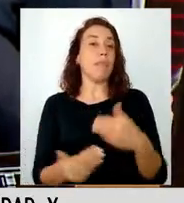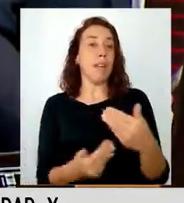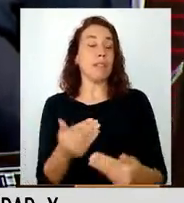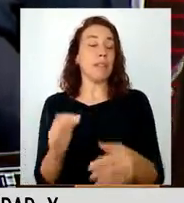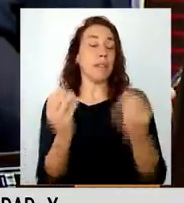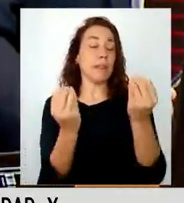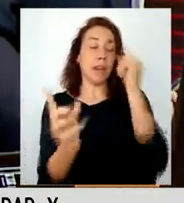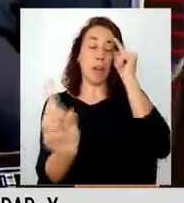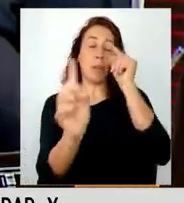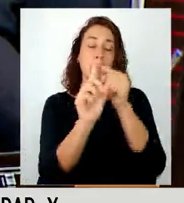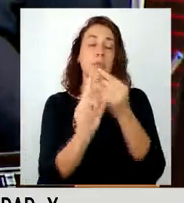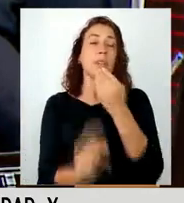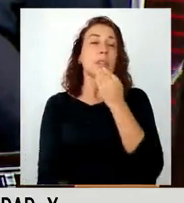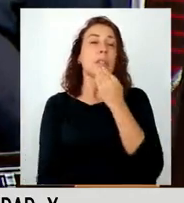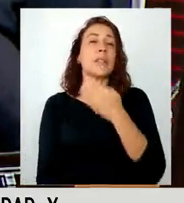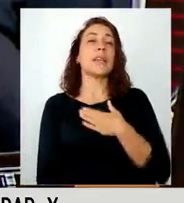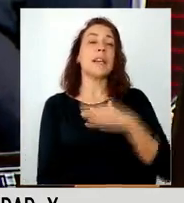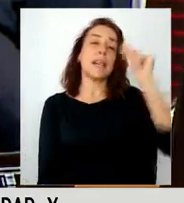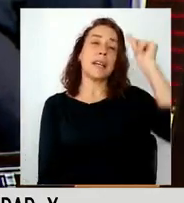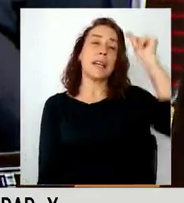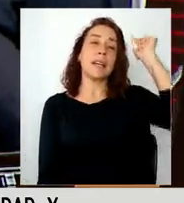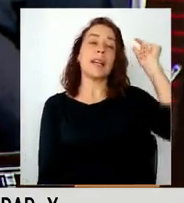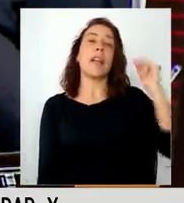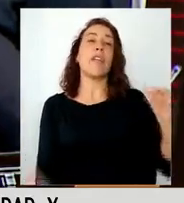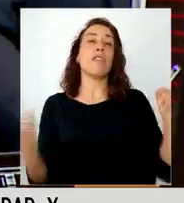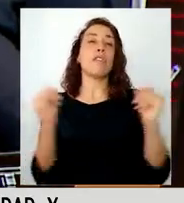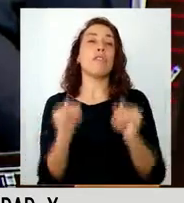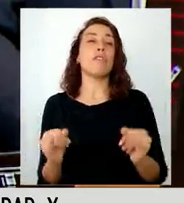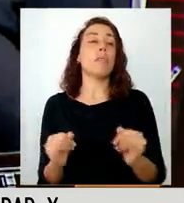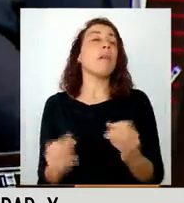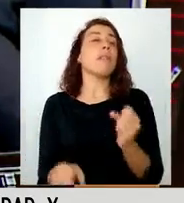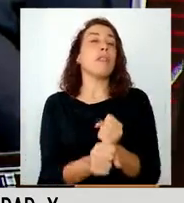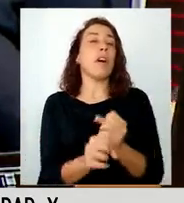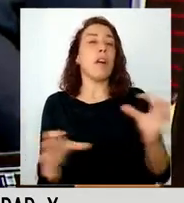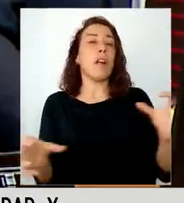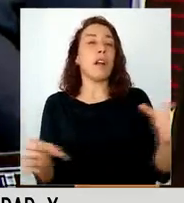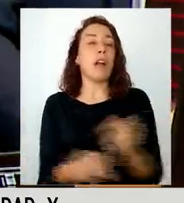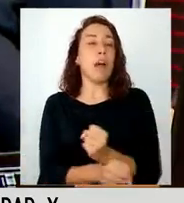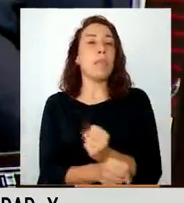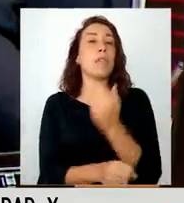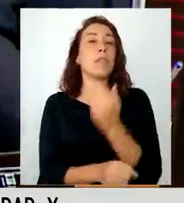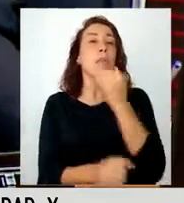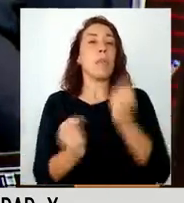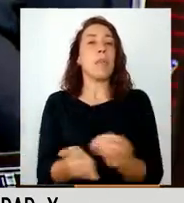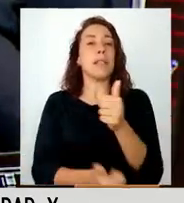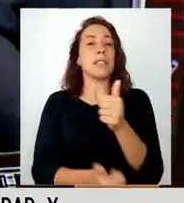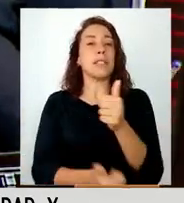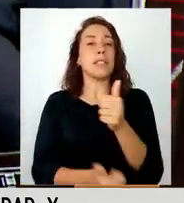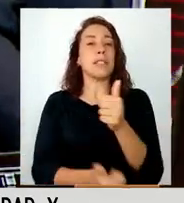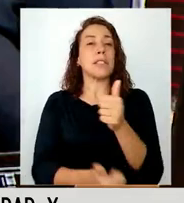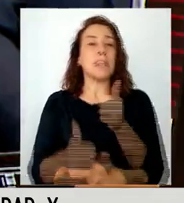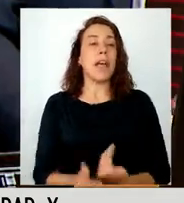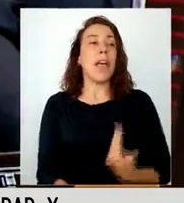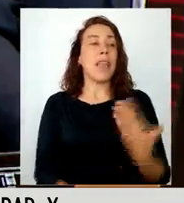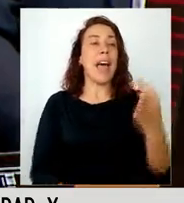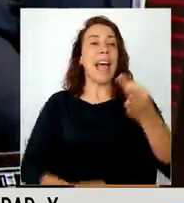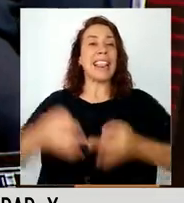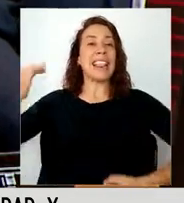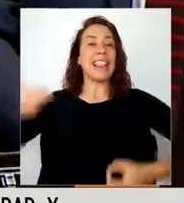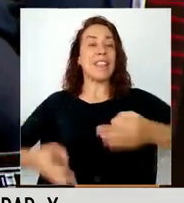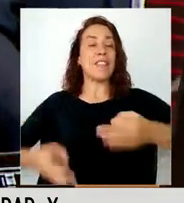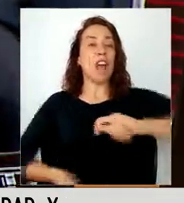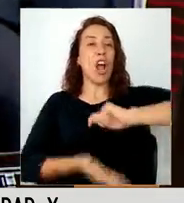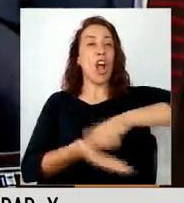viene a crear procedimientos más eficientes y competitivos bien a dotar al tribunal de contratación pública